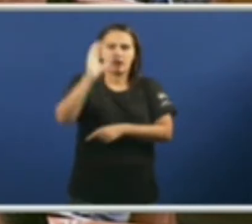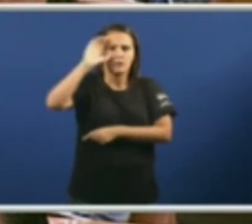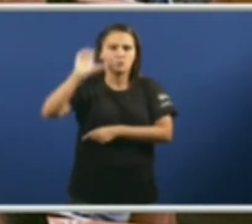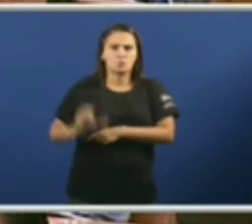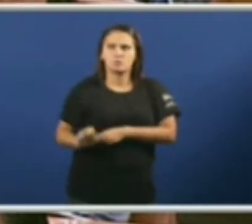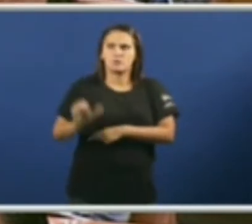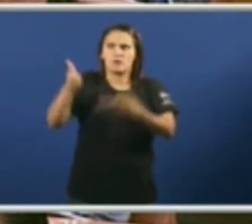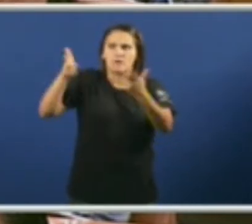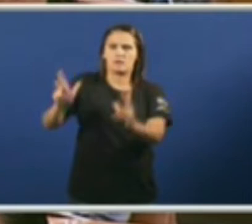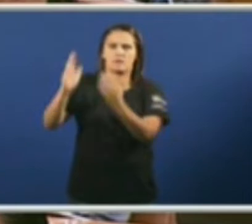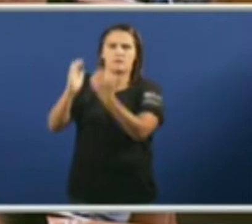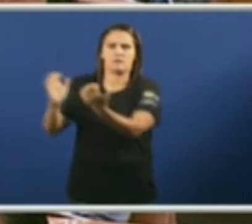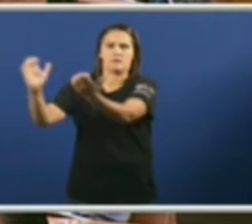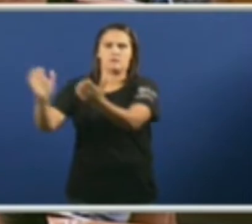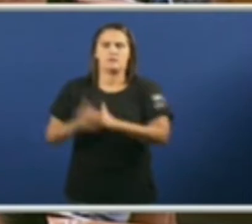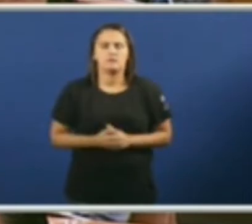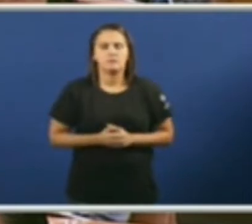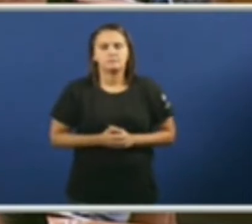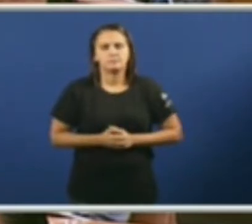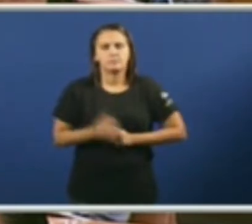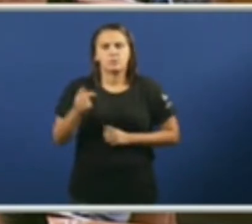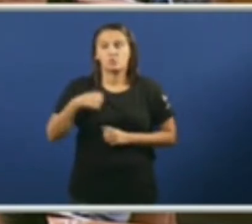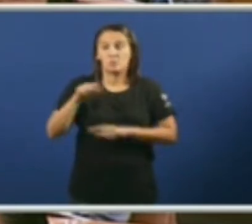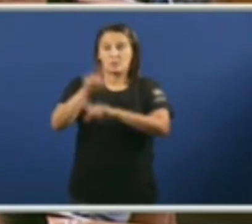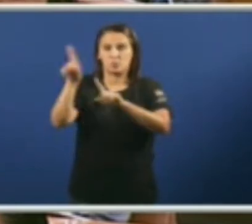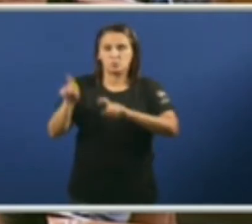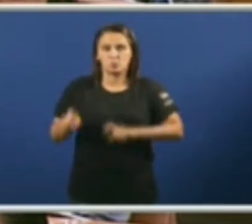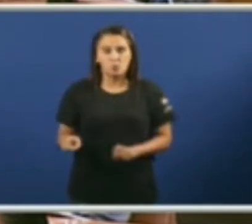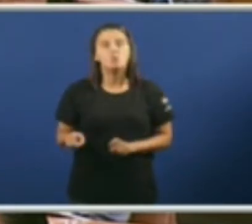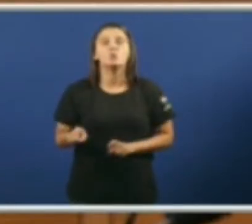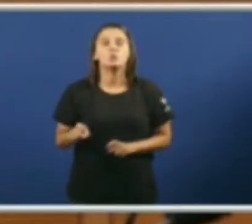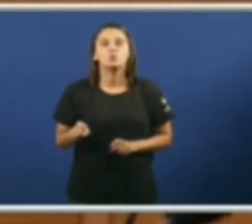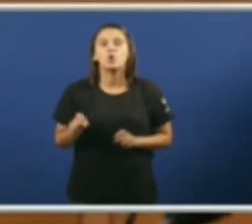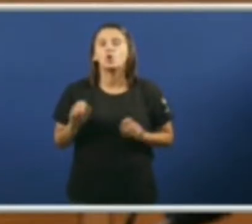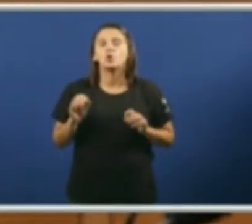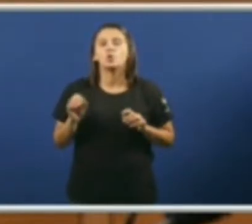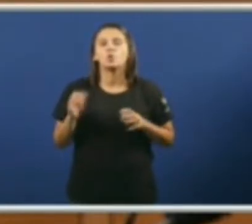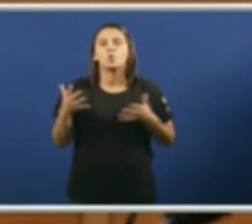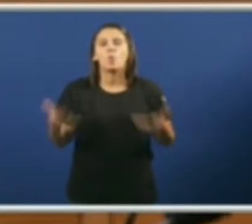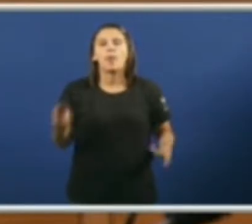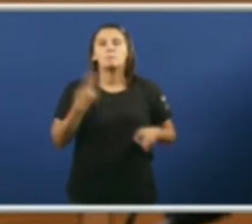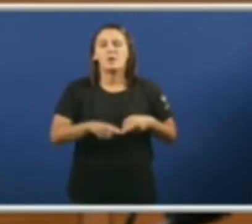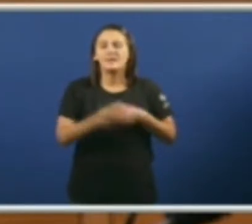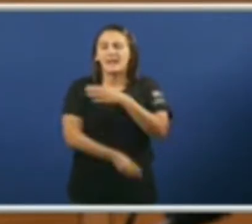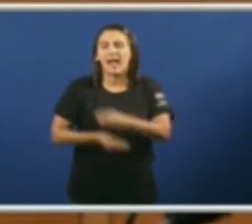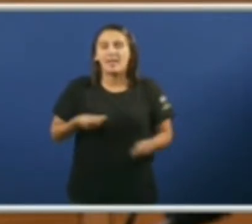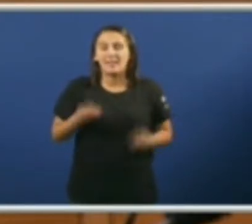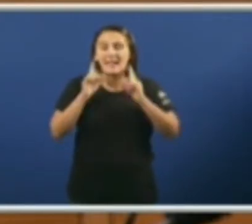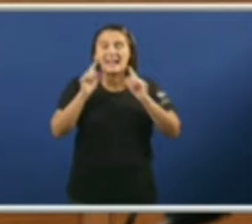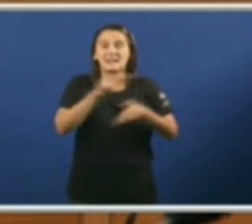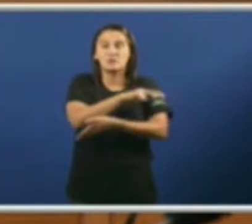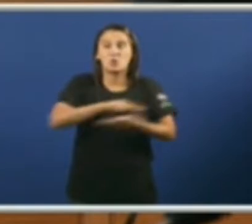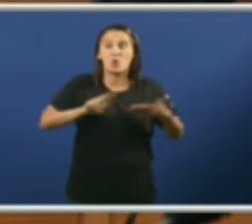escoitando desde esta tribuna. E pregúntolle que tipo de política sanitaria fai cando na Galiza